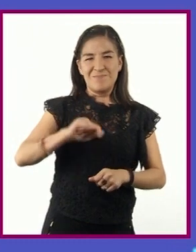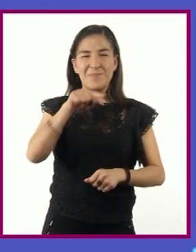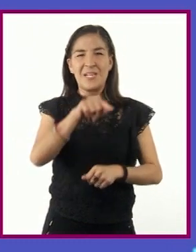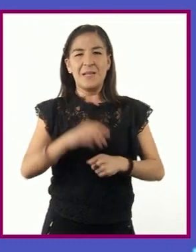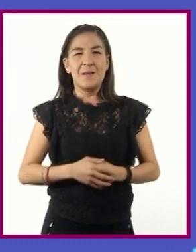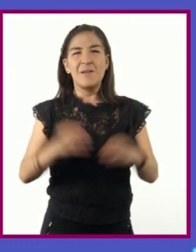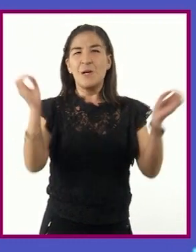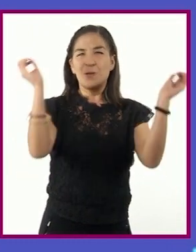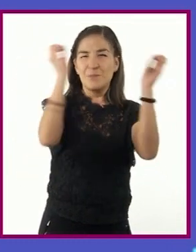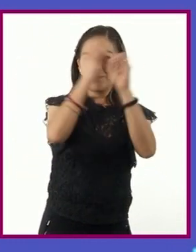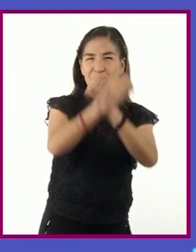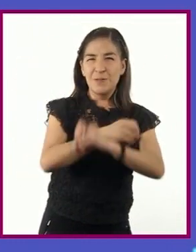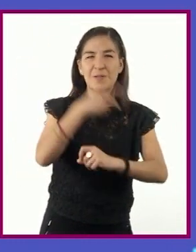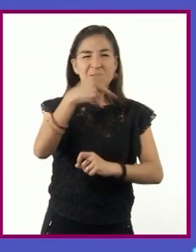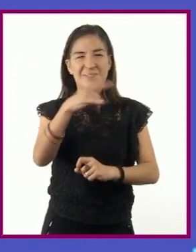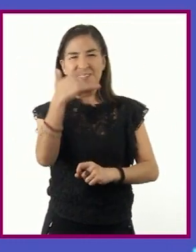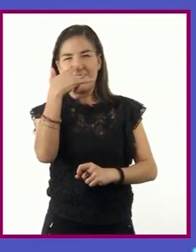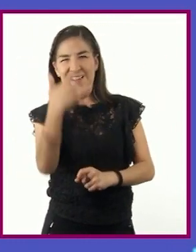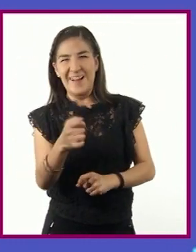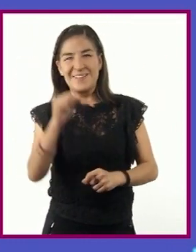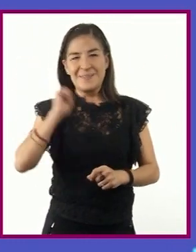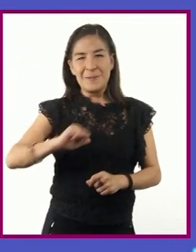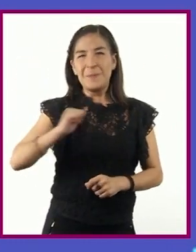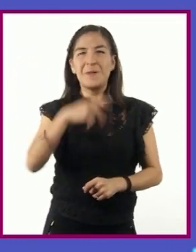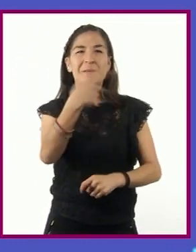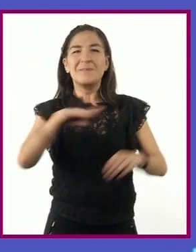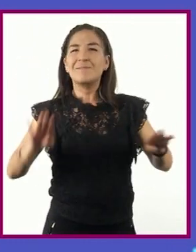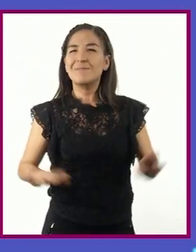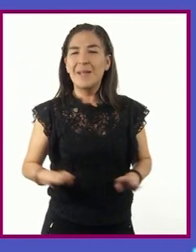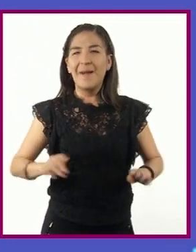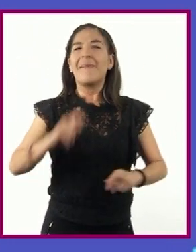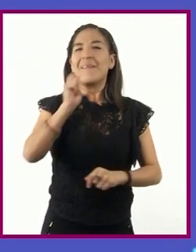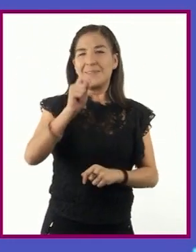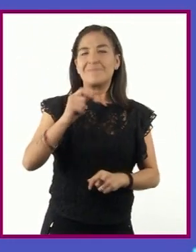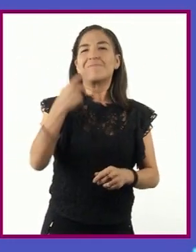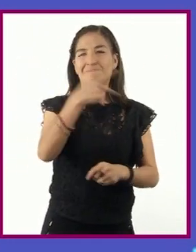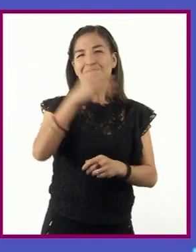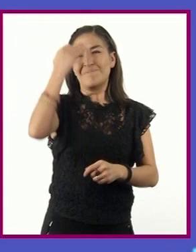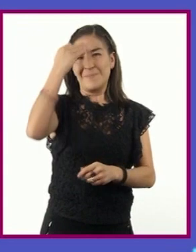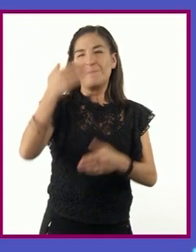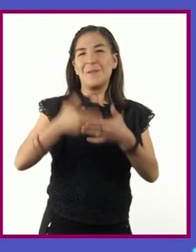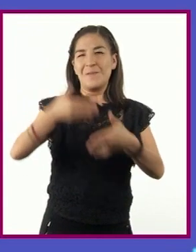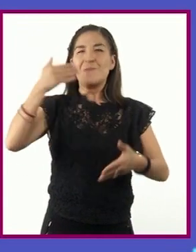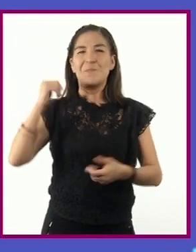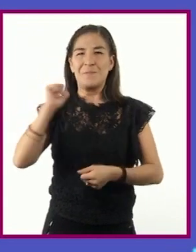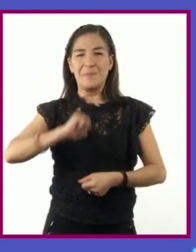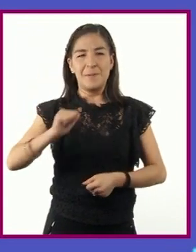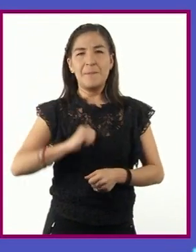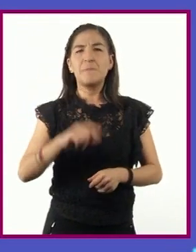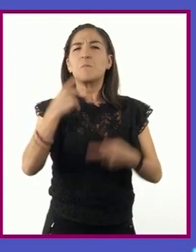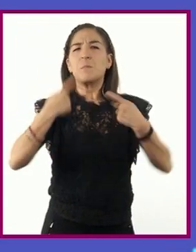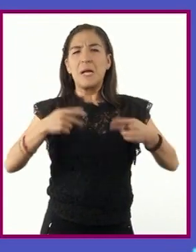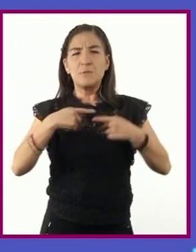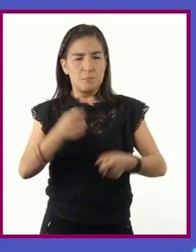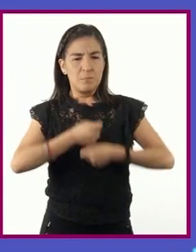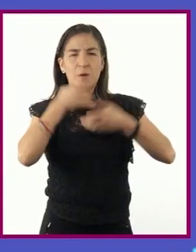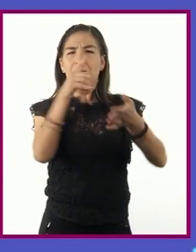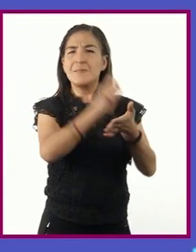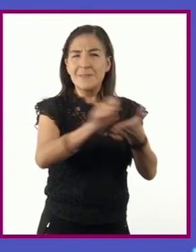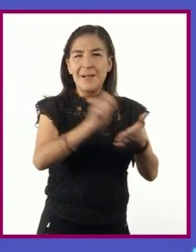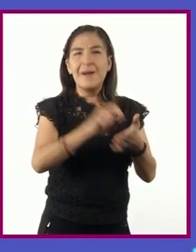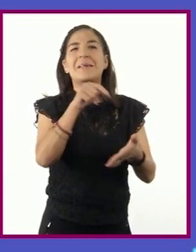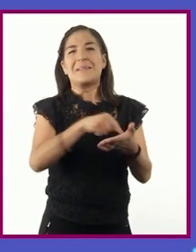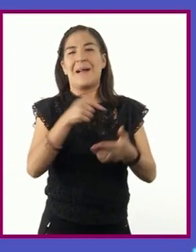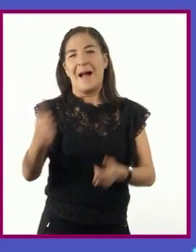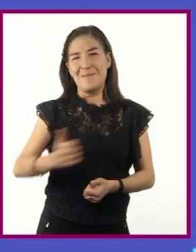lo oscuro y lo raro, que son características relacionadas con este estilo, y quienes escriben poesía pueden aprovechar